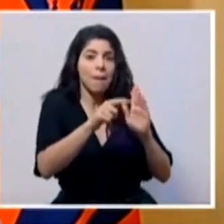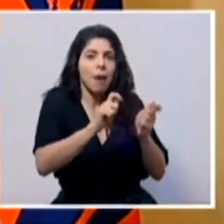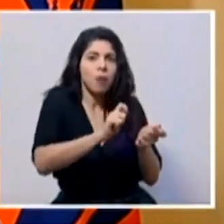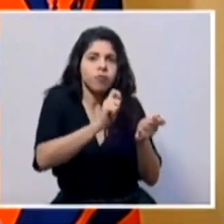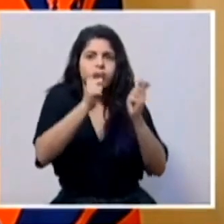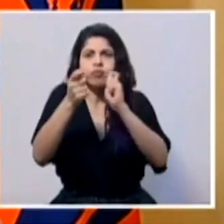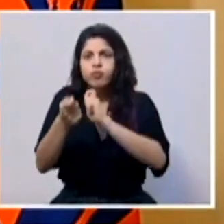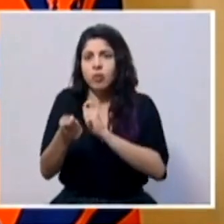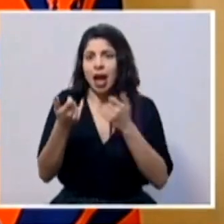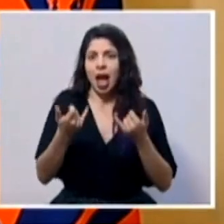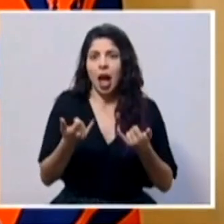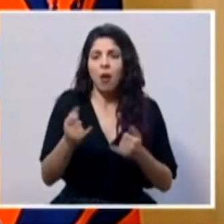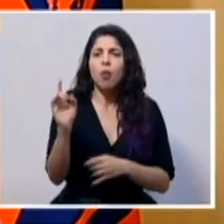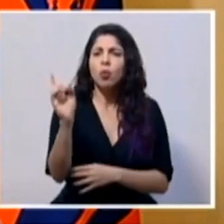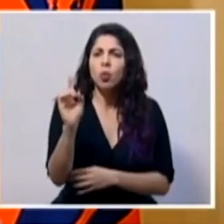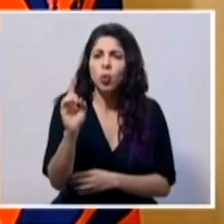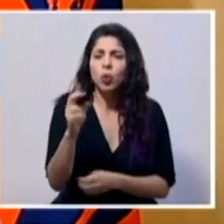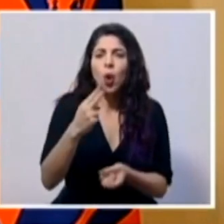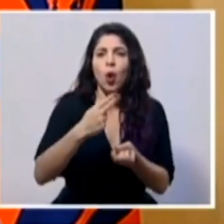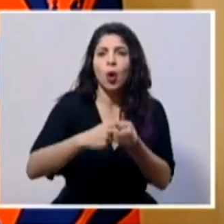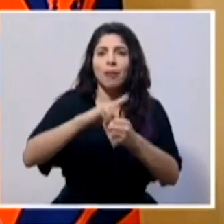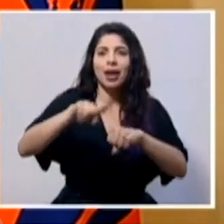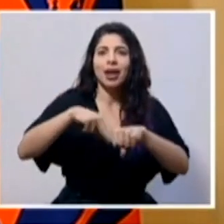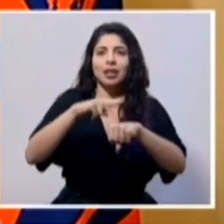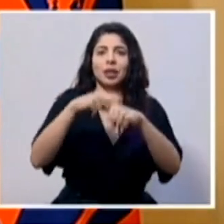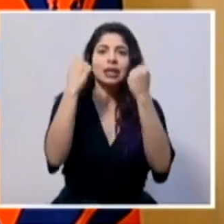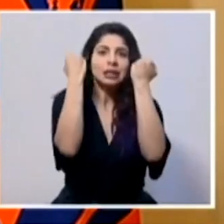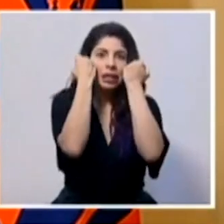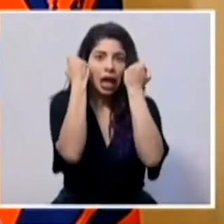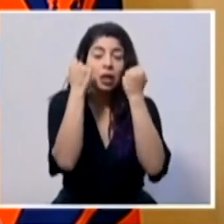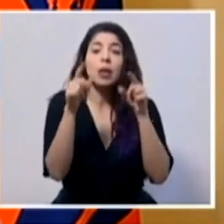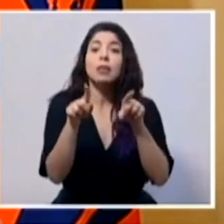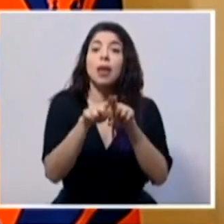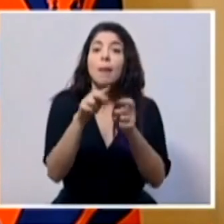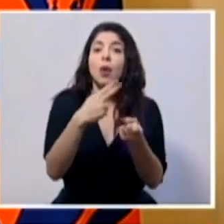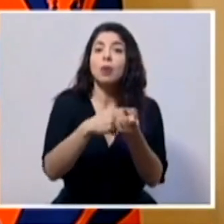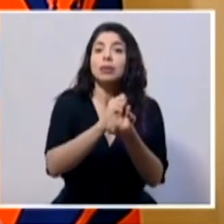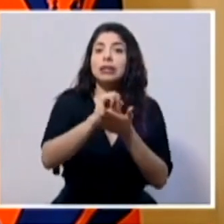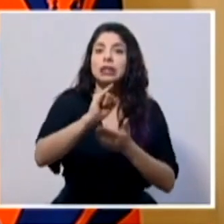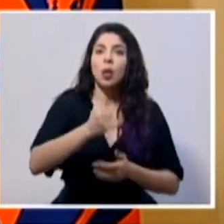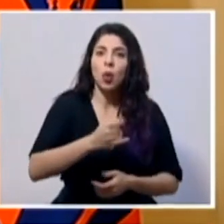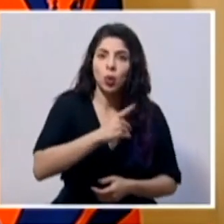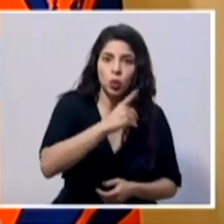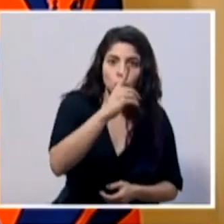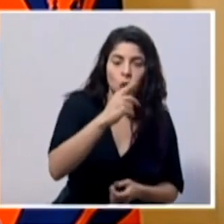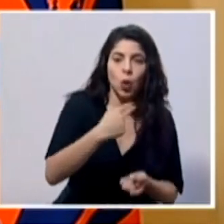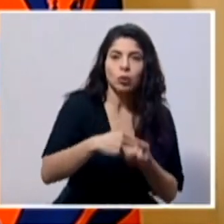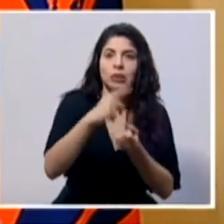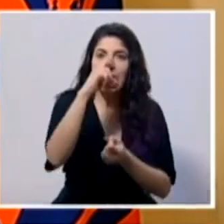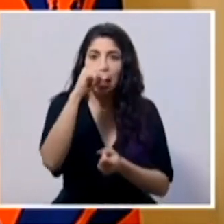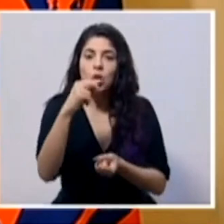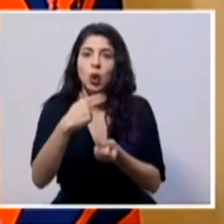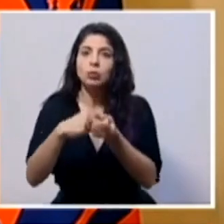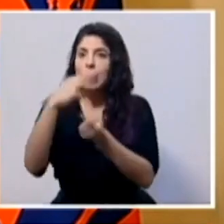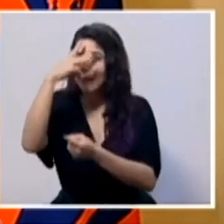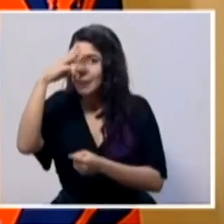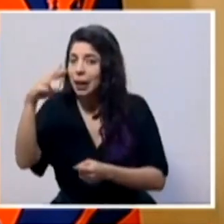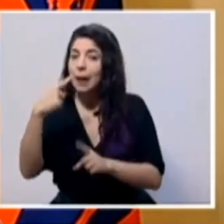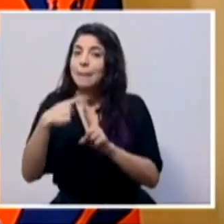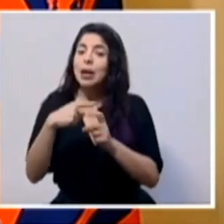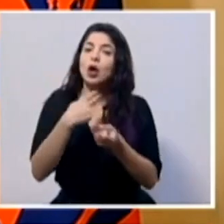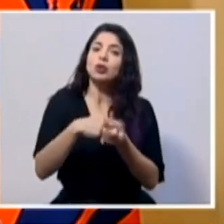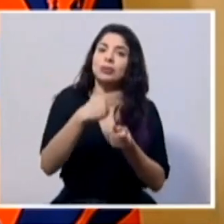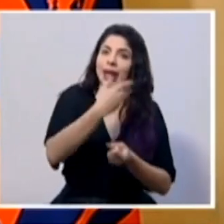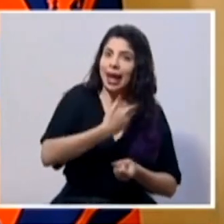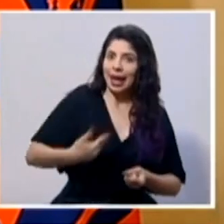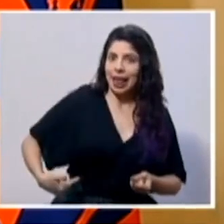estamos realizando en el Hospital Nacional Psiquiátrico, también en el Hospital San Juan de Dios, en el Calderón Guardia, en el México y en el Hospital